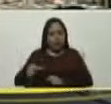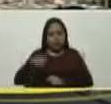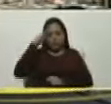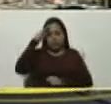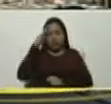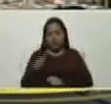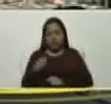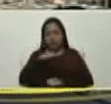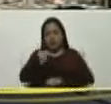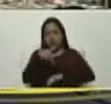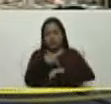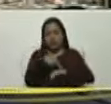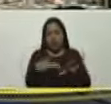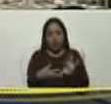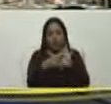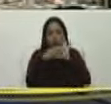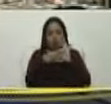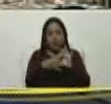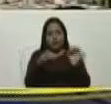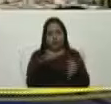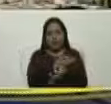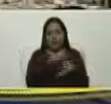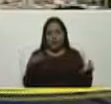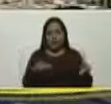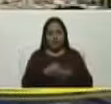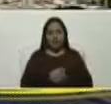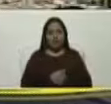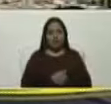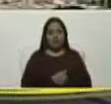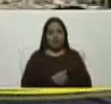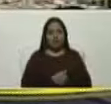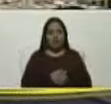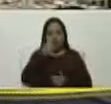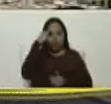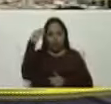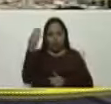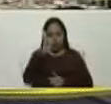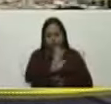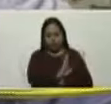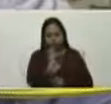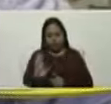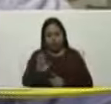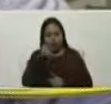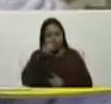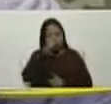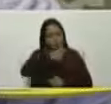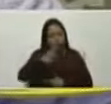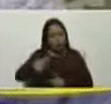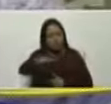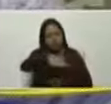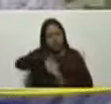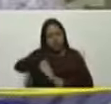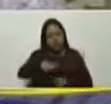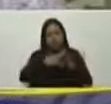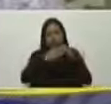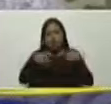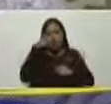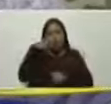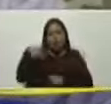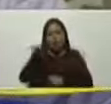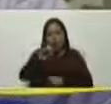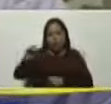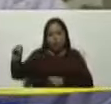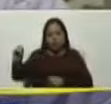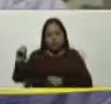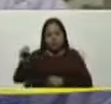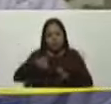Armada. Unión perfecta. Que Dios bendiga pues al pueblo de Cumanacoa, a todo el pueblo de Oriente. Me